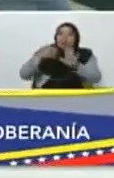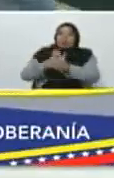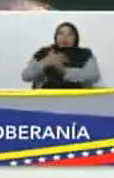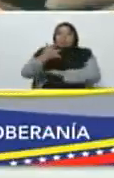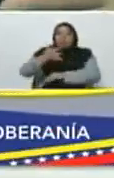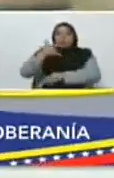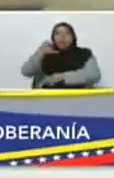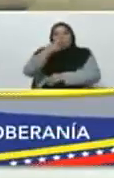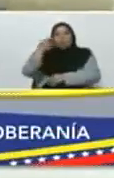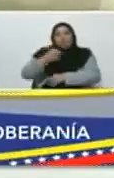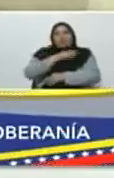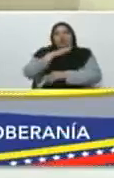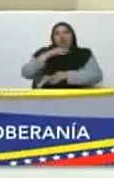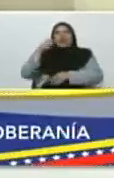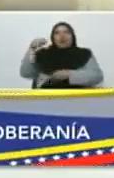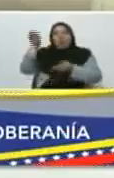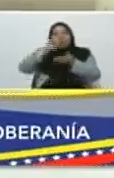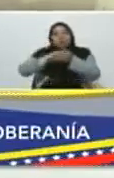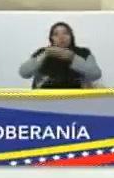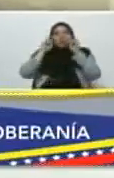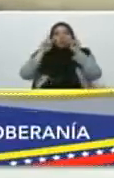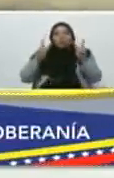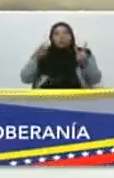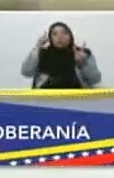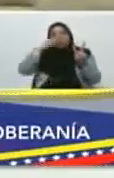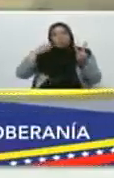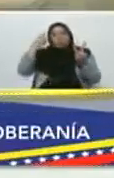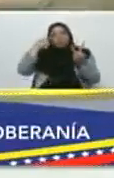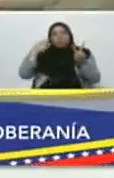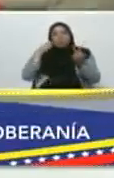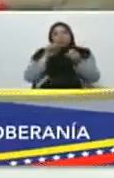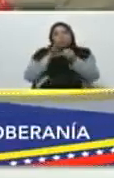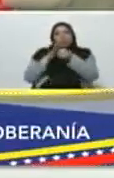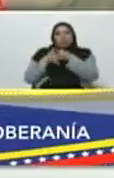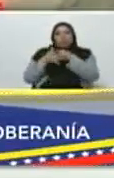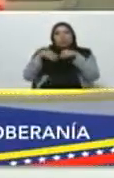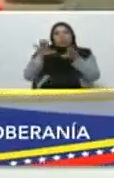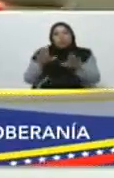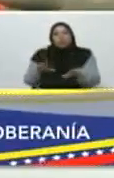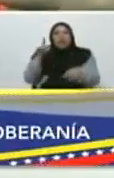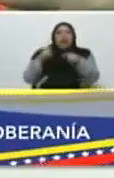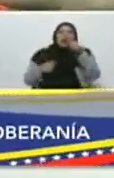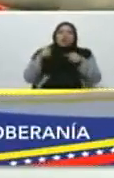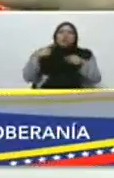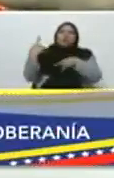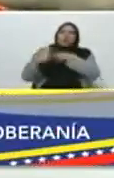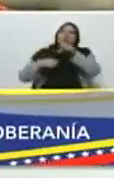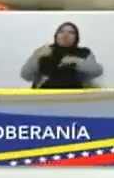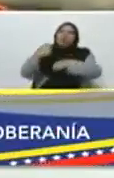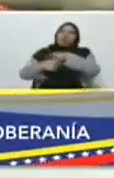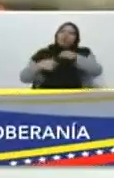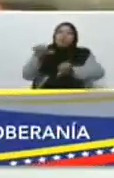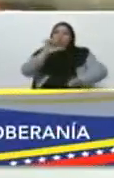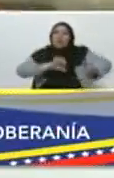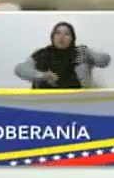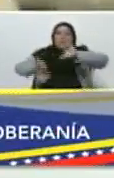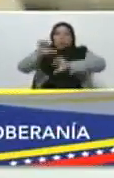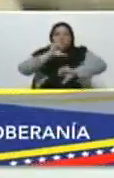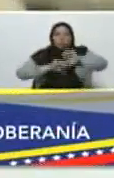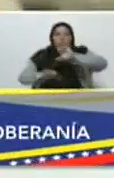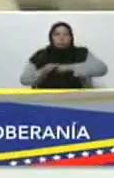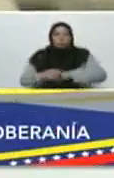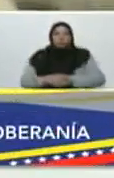para la recuperación de la vista en pacientes con córnea destruida por algún producto químico. Aquí está un